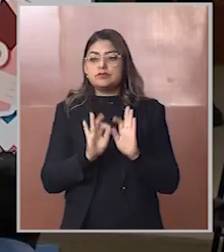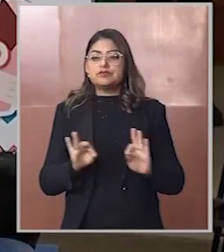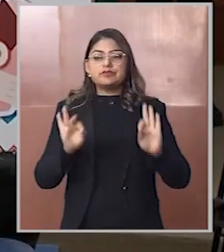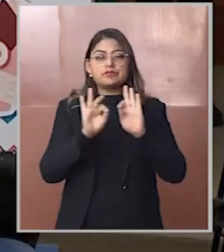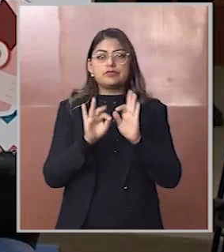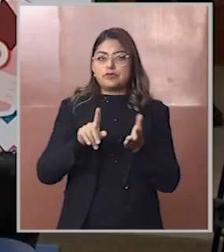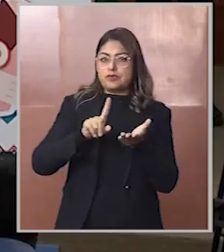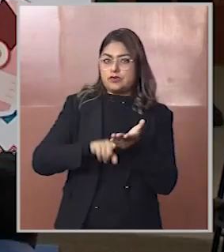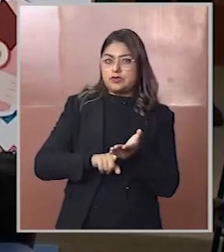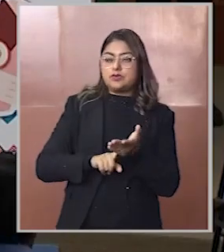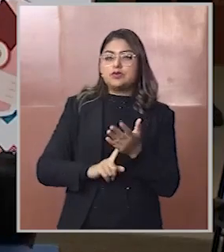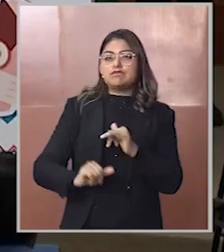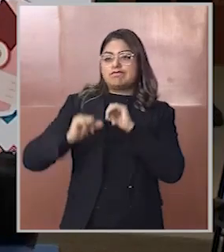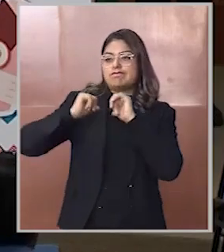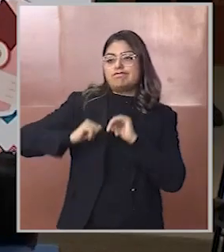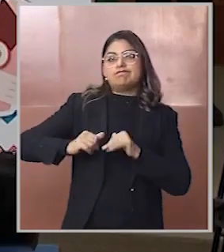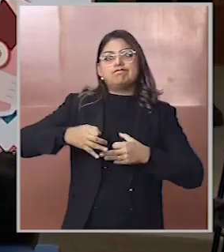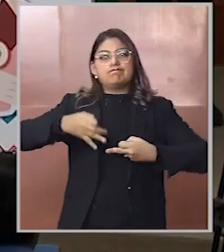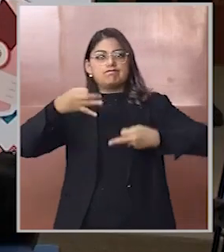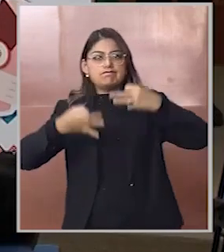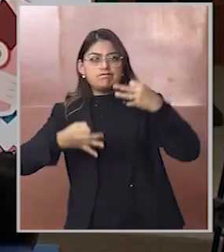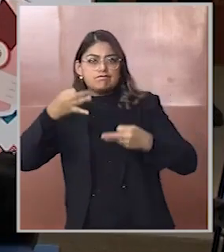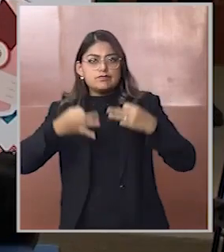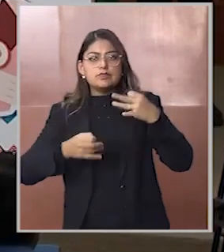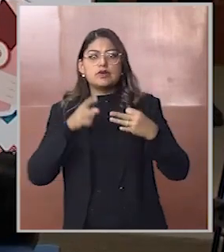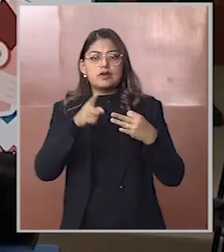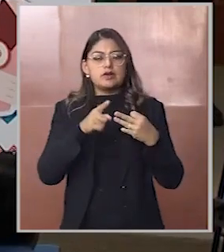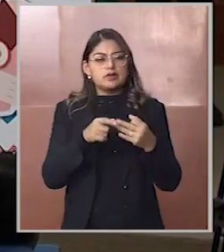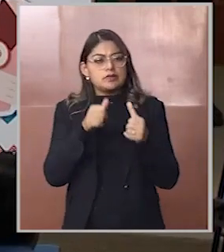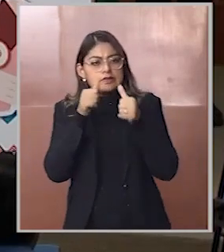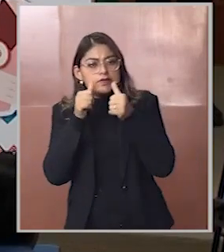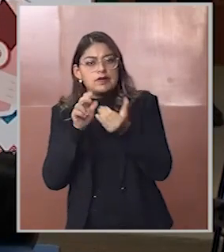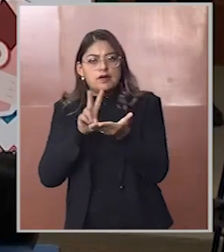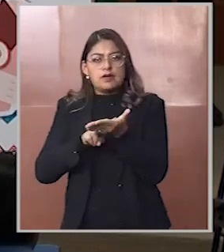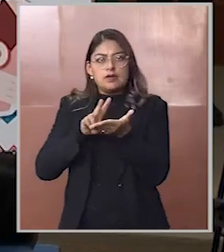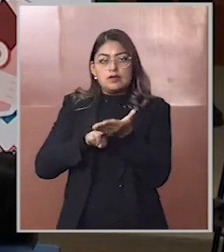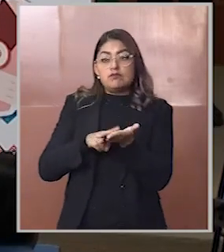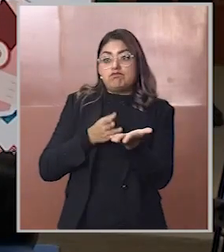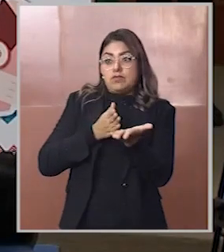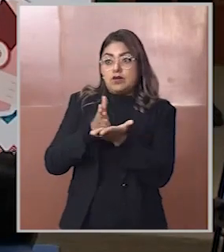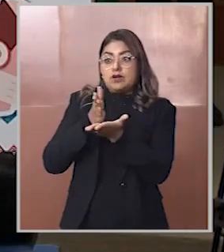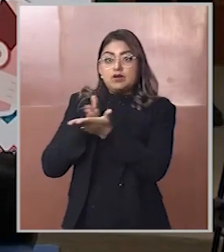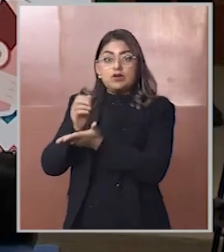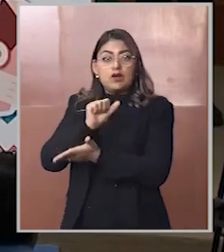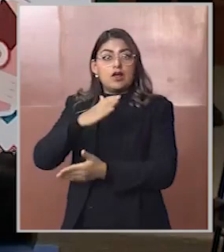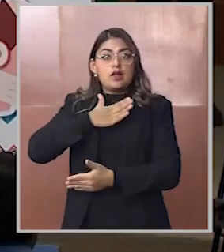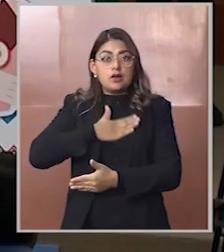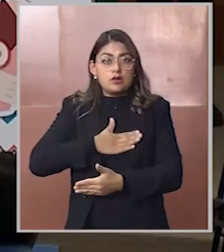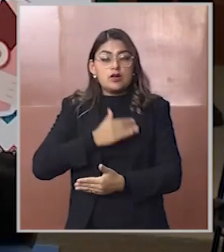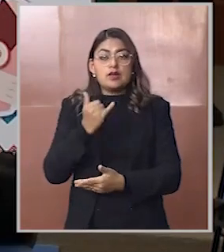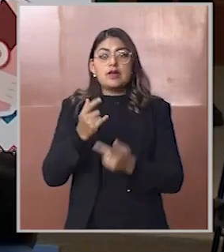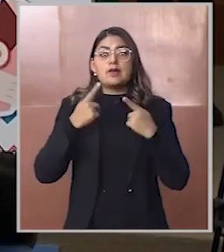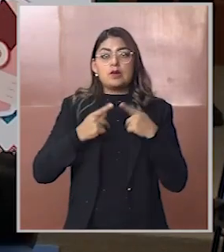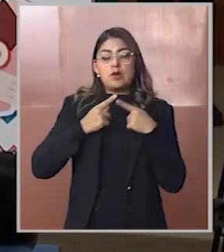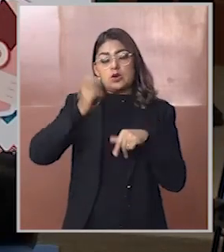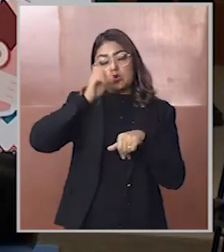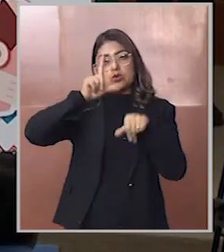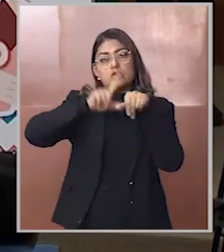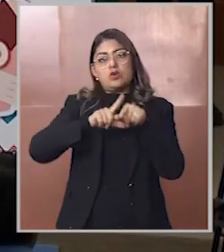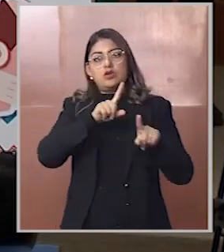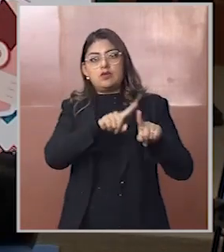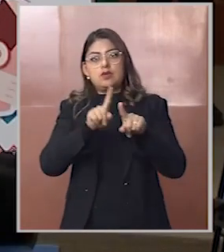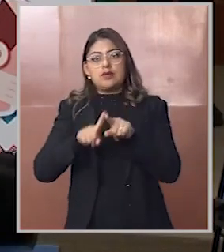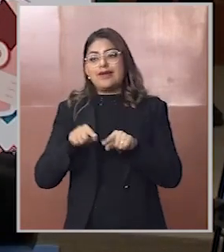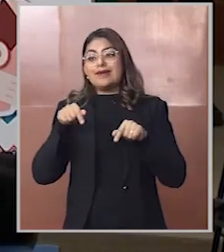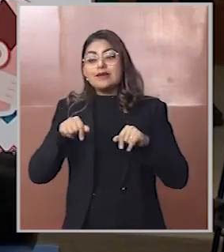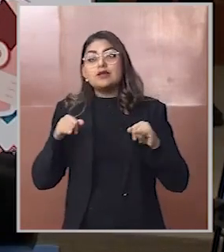poder judicial de la federación se le ha estado dando al acceso a la justicia a la ampliación esta perspectiva también de interculturalidad y el hecho de que es la institución que